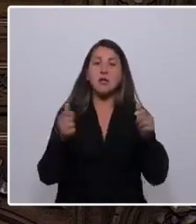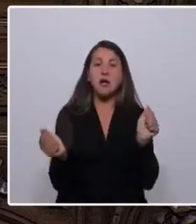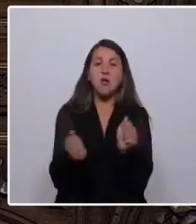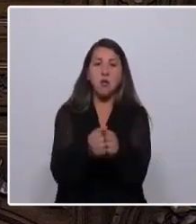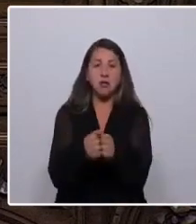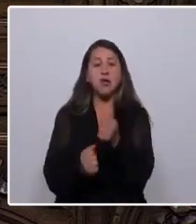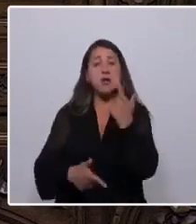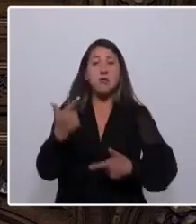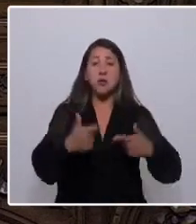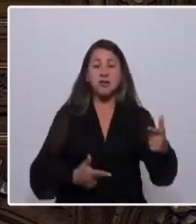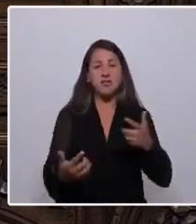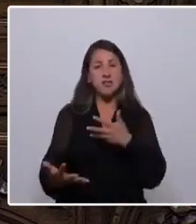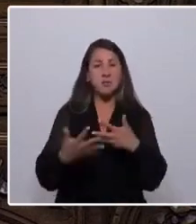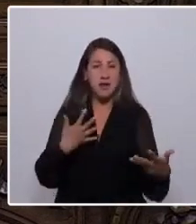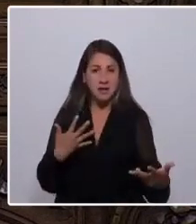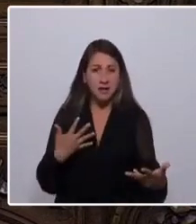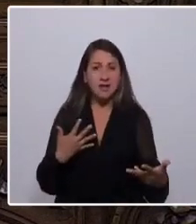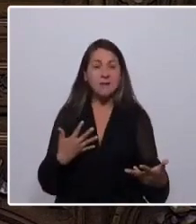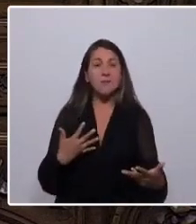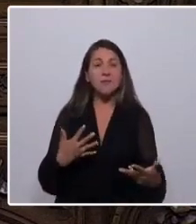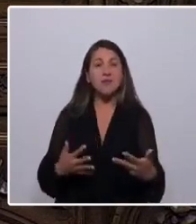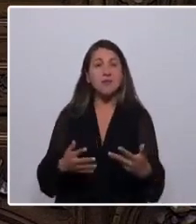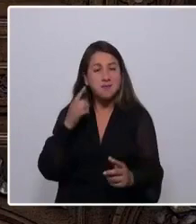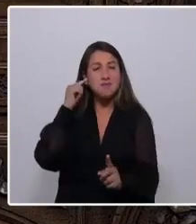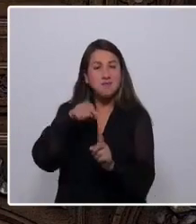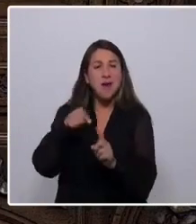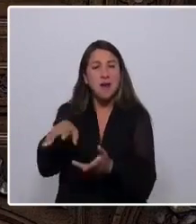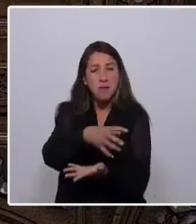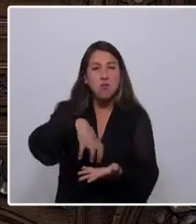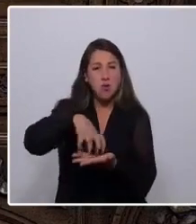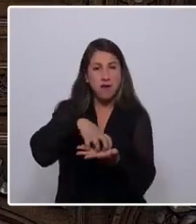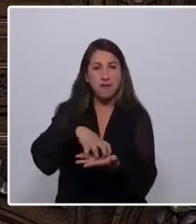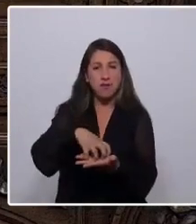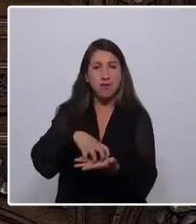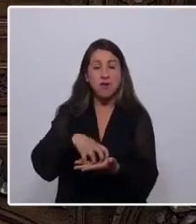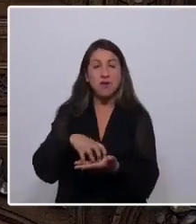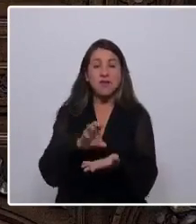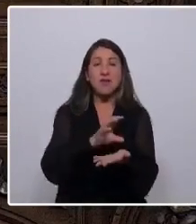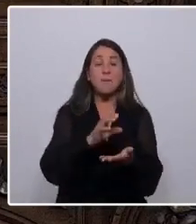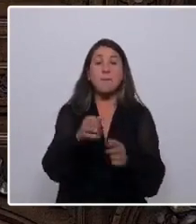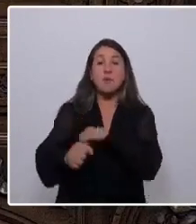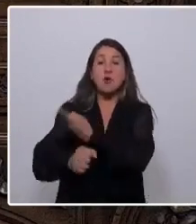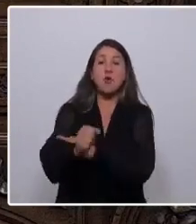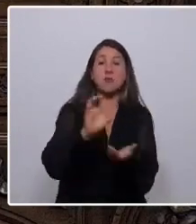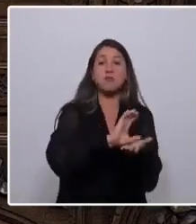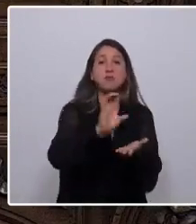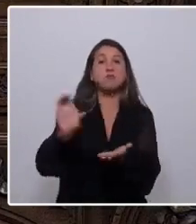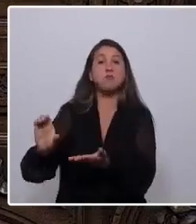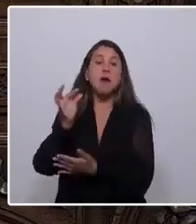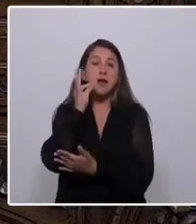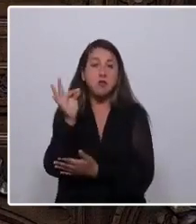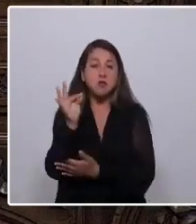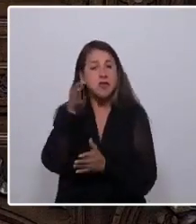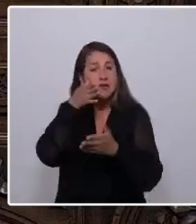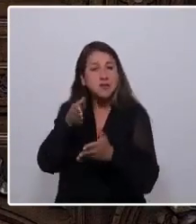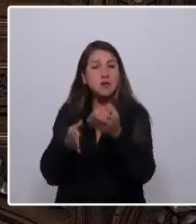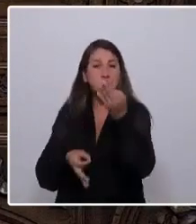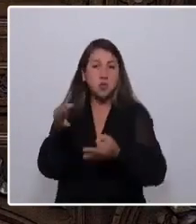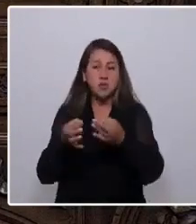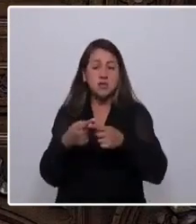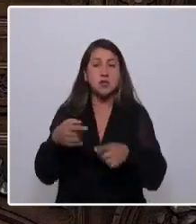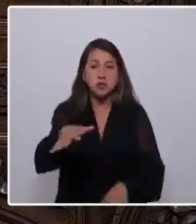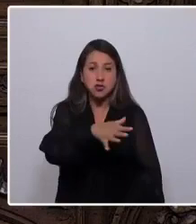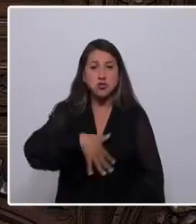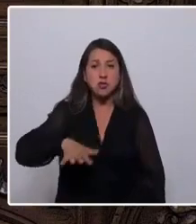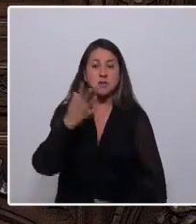una política transparente, por y para los pueblos, que redistribuya el poder y la riqueza, que ponga al centro la justicia social